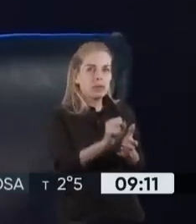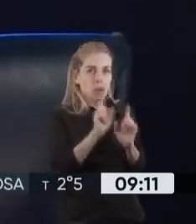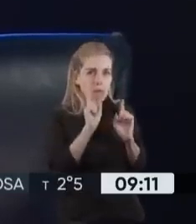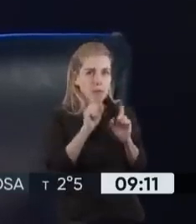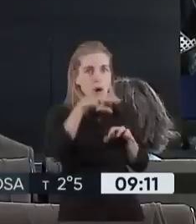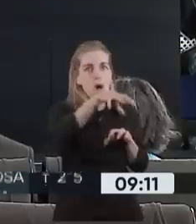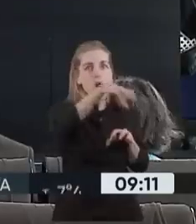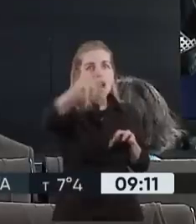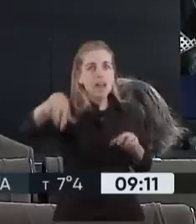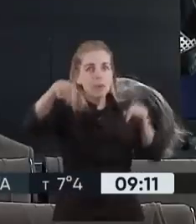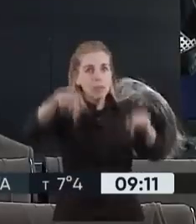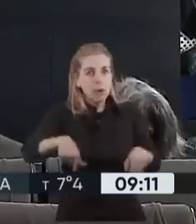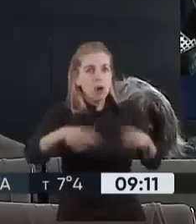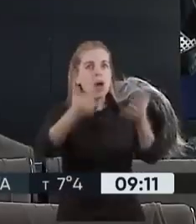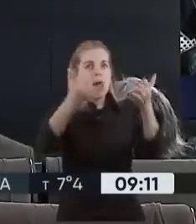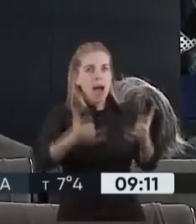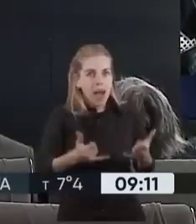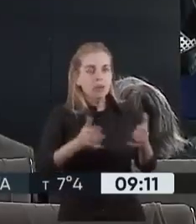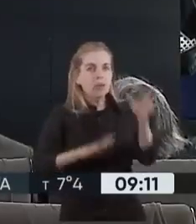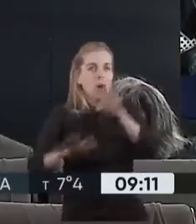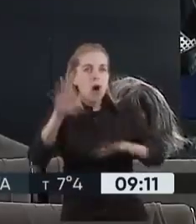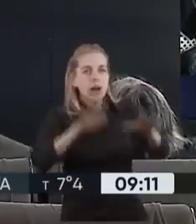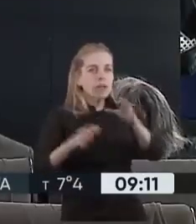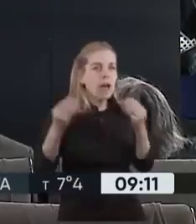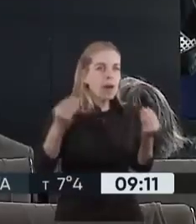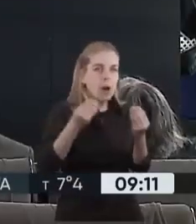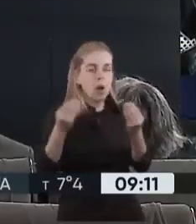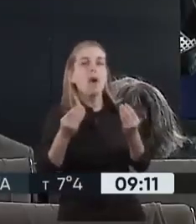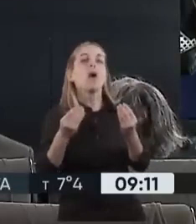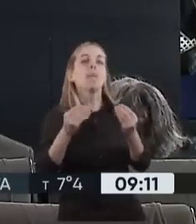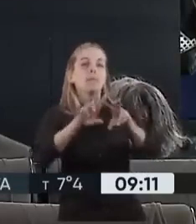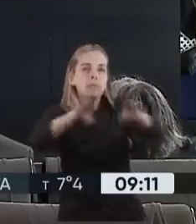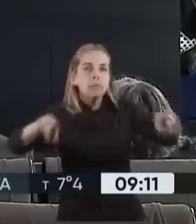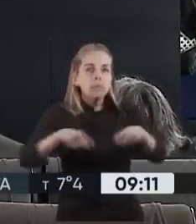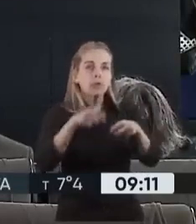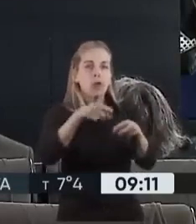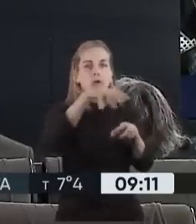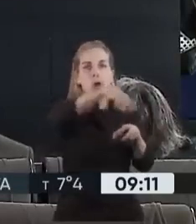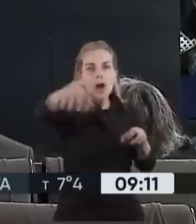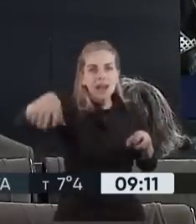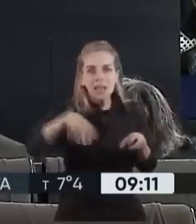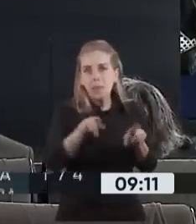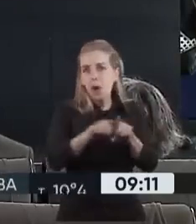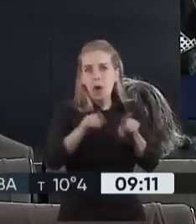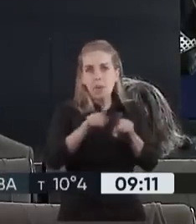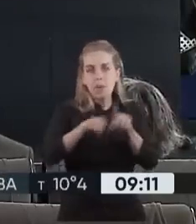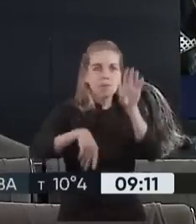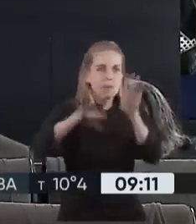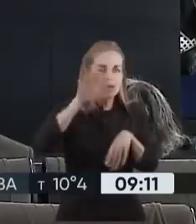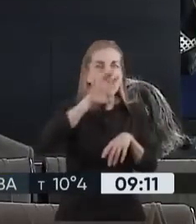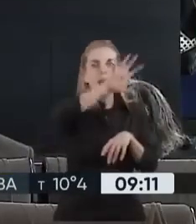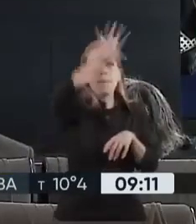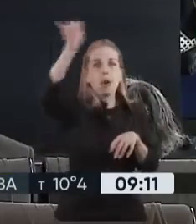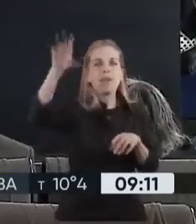esos organismos entonces vamos a hacer un sistema de cuentas únicas básicamente como sucede en la mayoría de las provincias